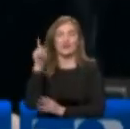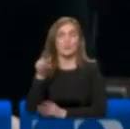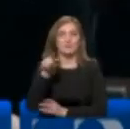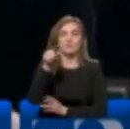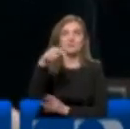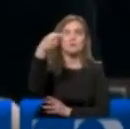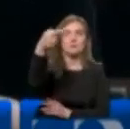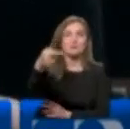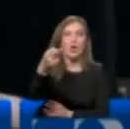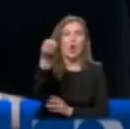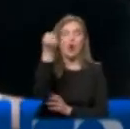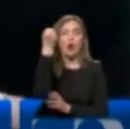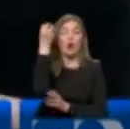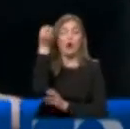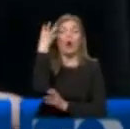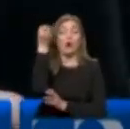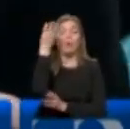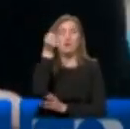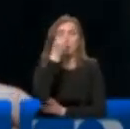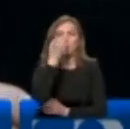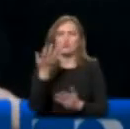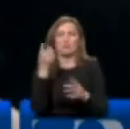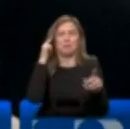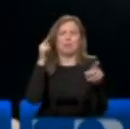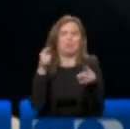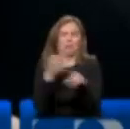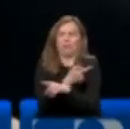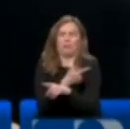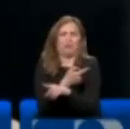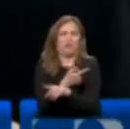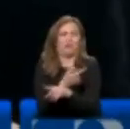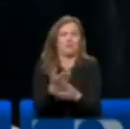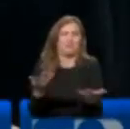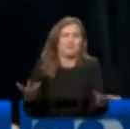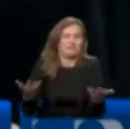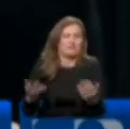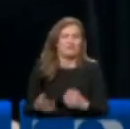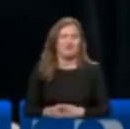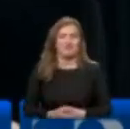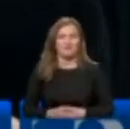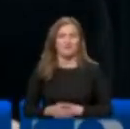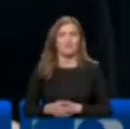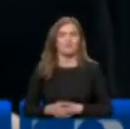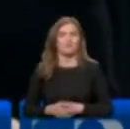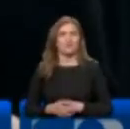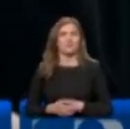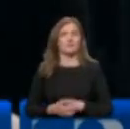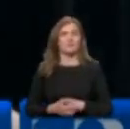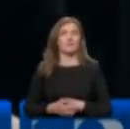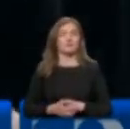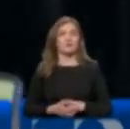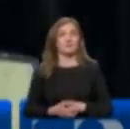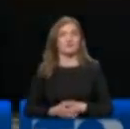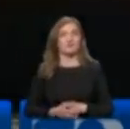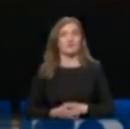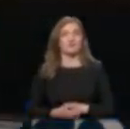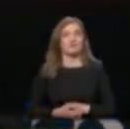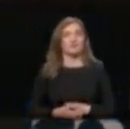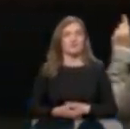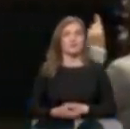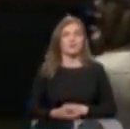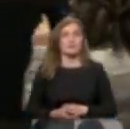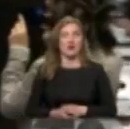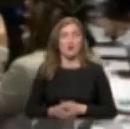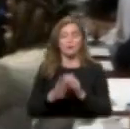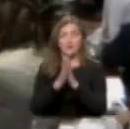sitios que producen, los semáforos no están coordinados. Tú pasas de un semáforo verde y 50 metros adelante tienes un semáforo en rojo. Yunda ha